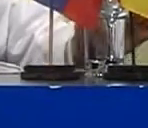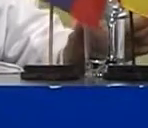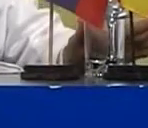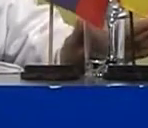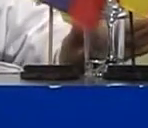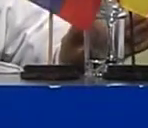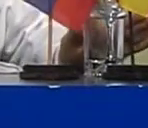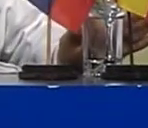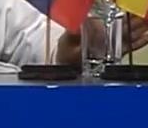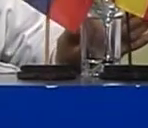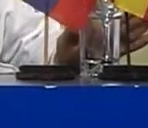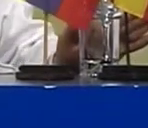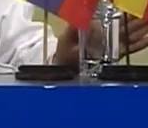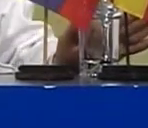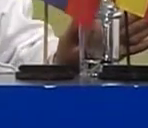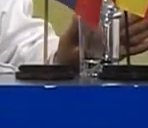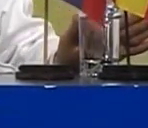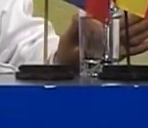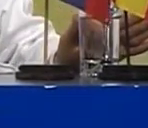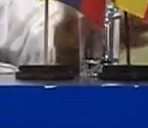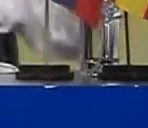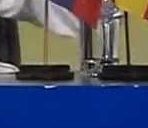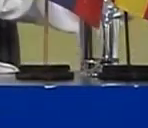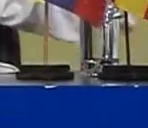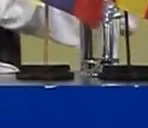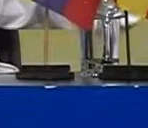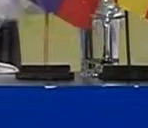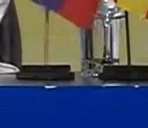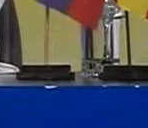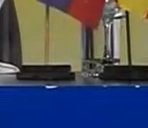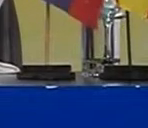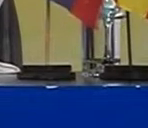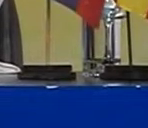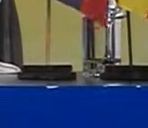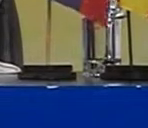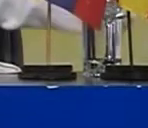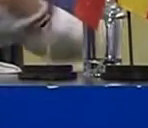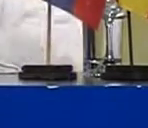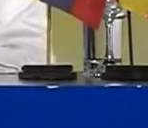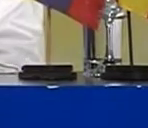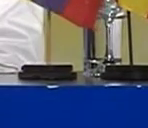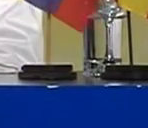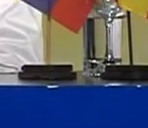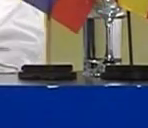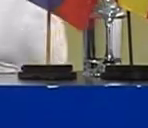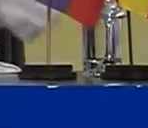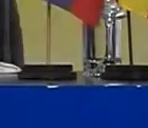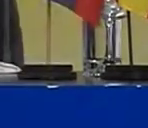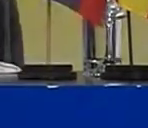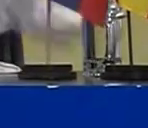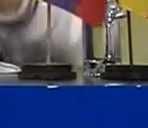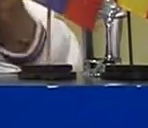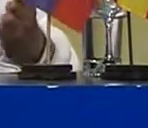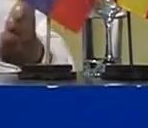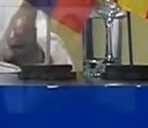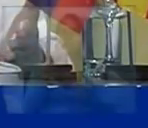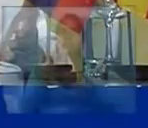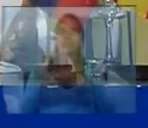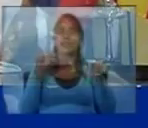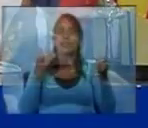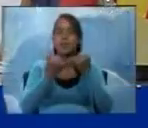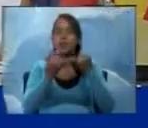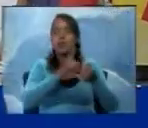oía cuando Jesucristo predicaba. Desde la barca estaba predicándole a la multitud. Ah, pero terminó